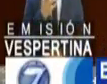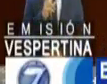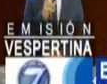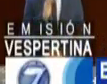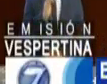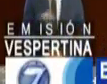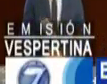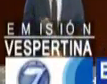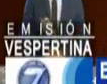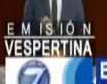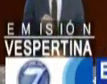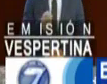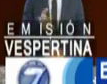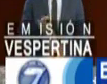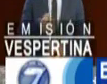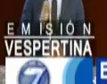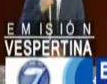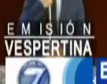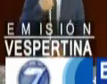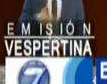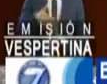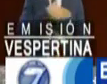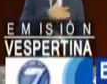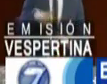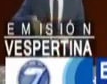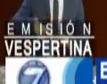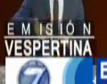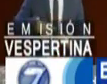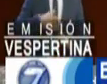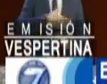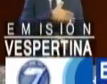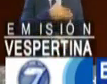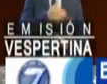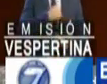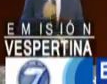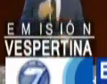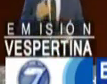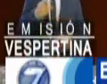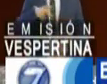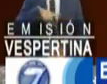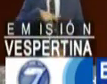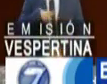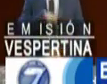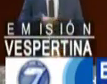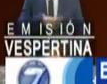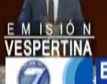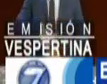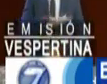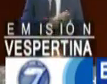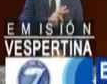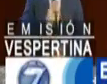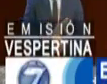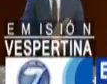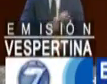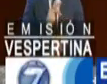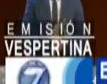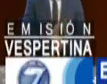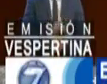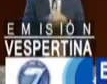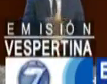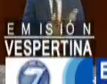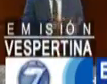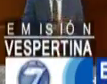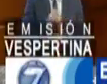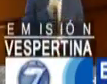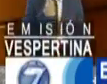de gobiernos anteriores que se olvidaron de promover el desarrollo humano en nuestro país, vemos con tristeza